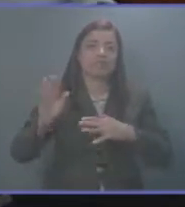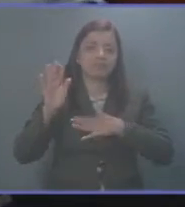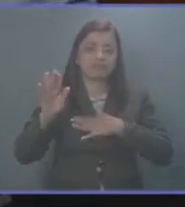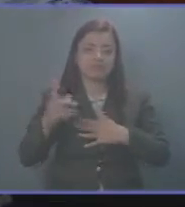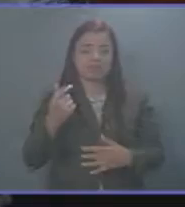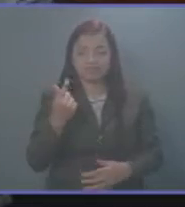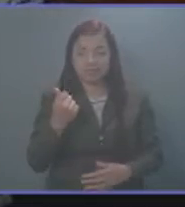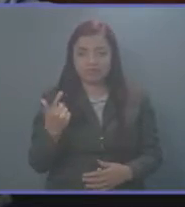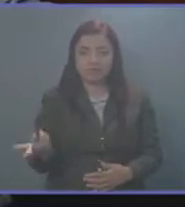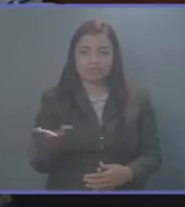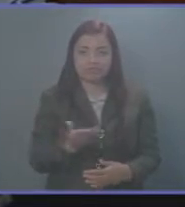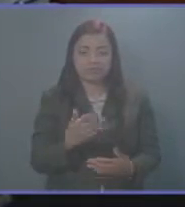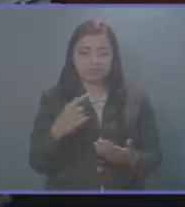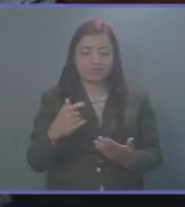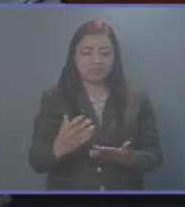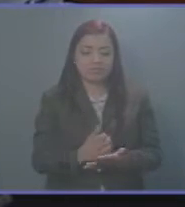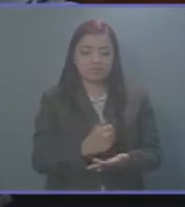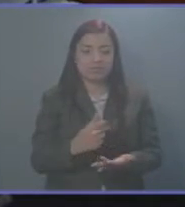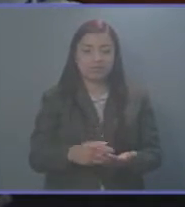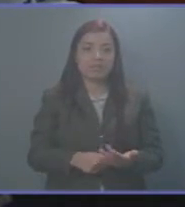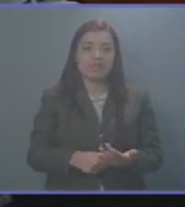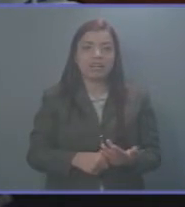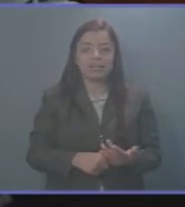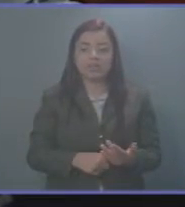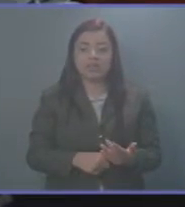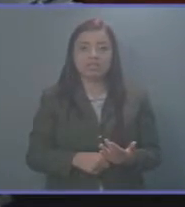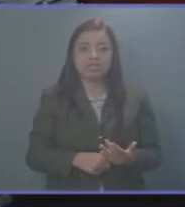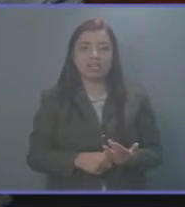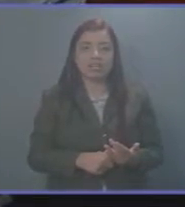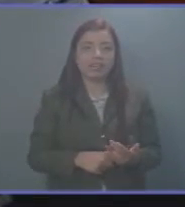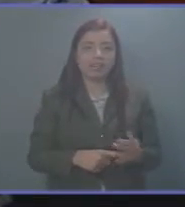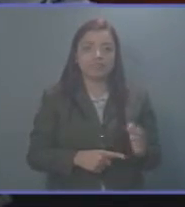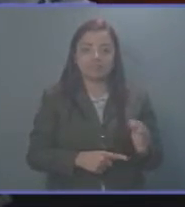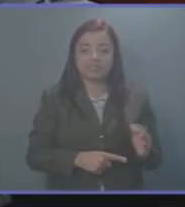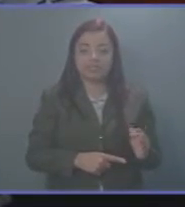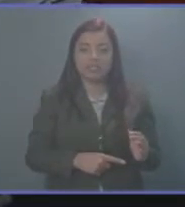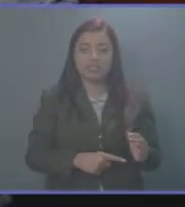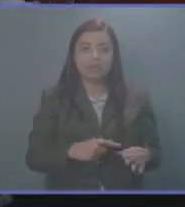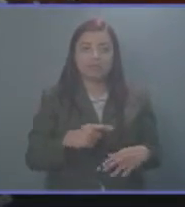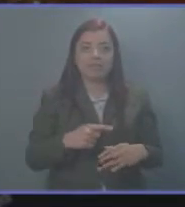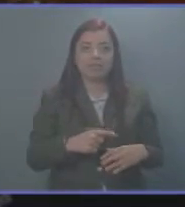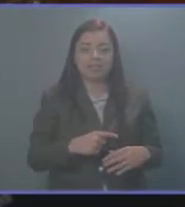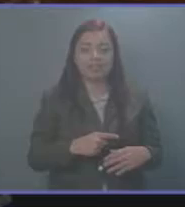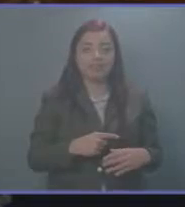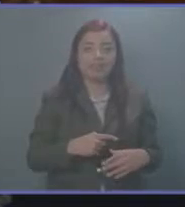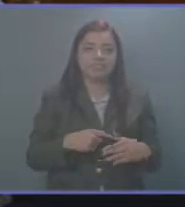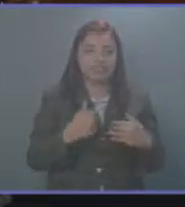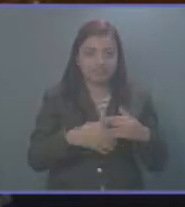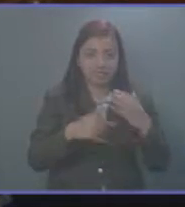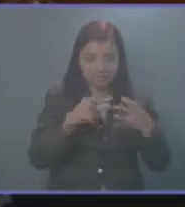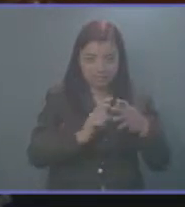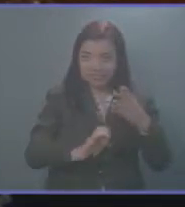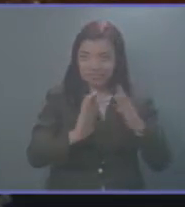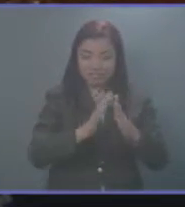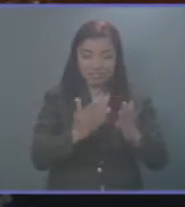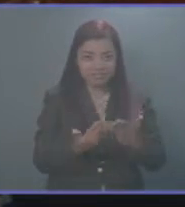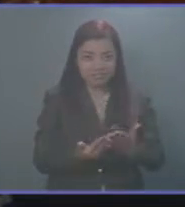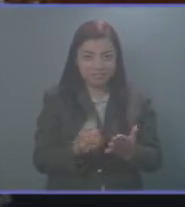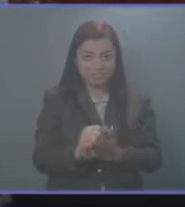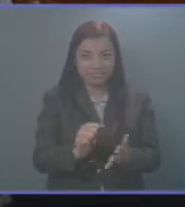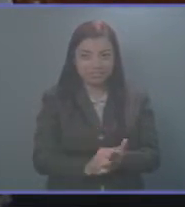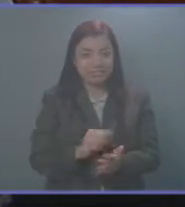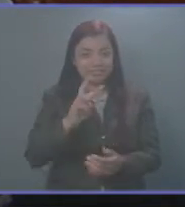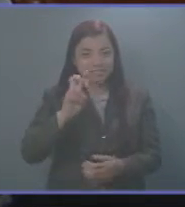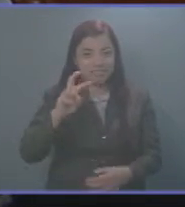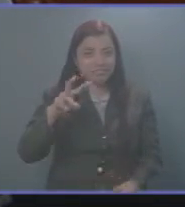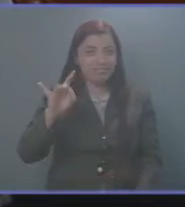sin tenerlo presupuestado. Eso, según el artículo 228 de la Constitución, no se